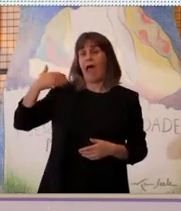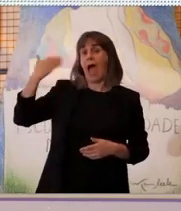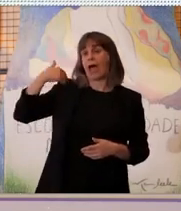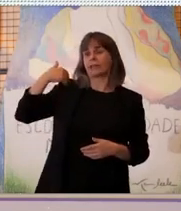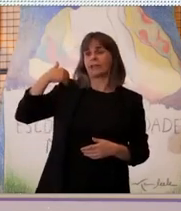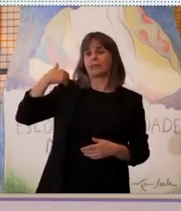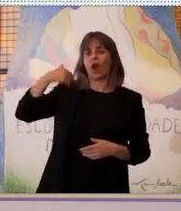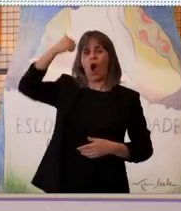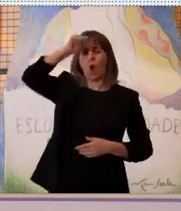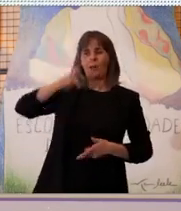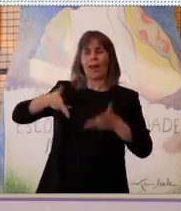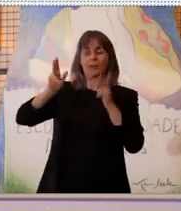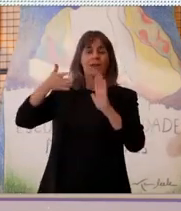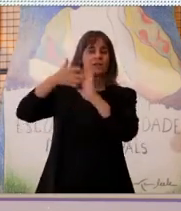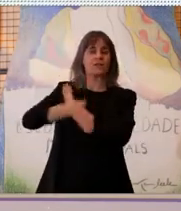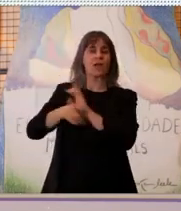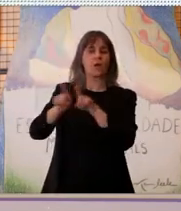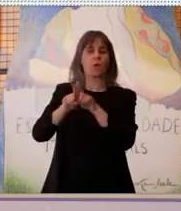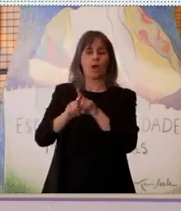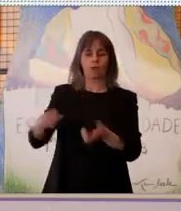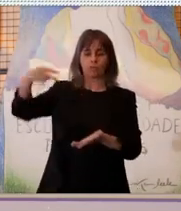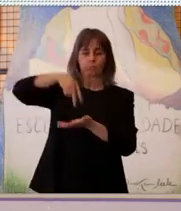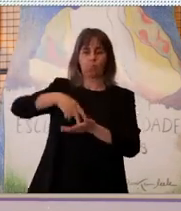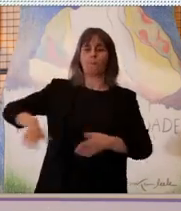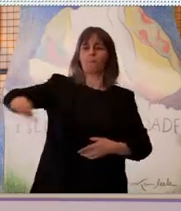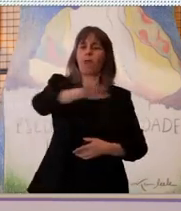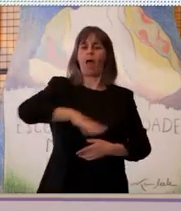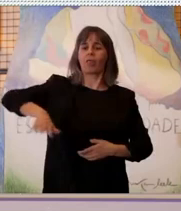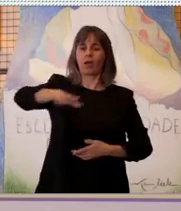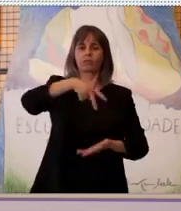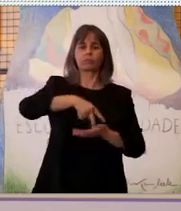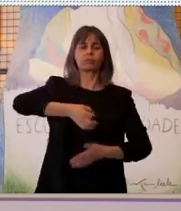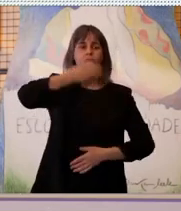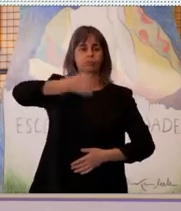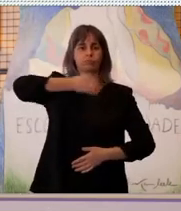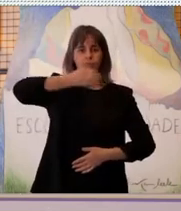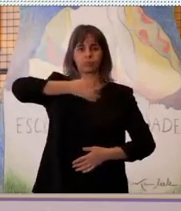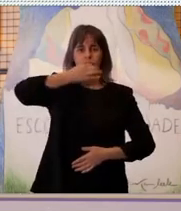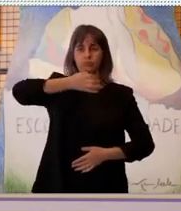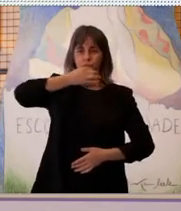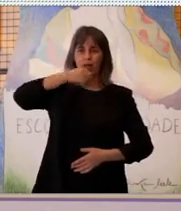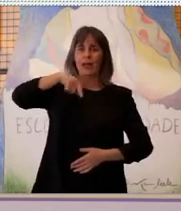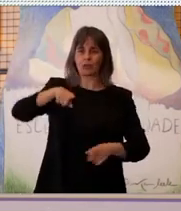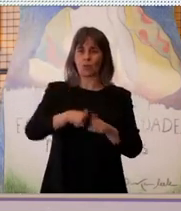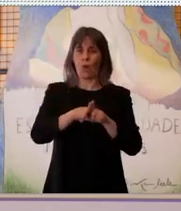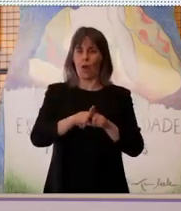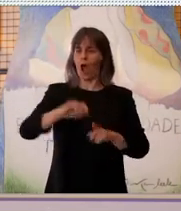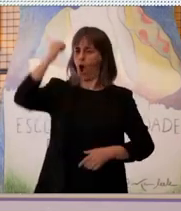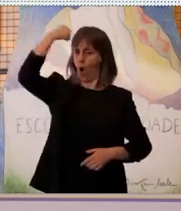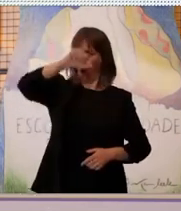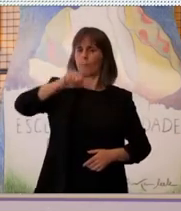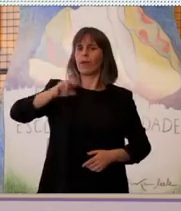hombre libre era poder hablar en la plaza pública y era un signo de virilidad tomar la palabra y una